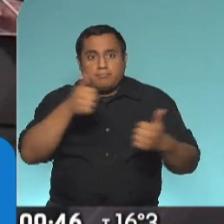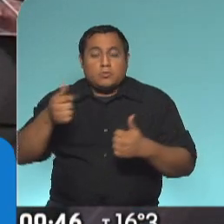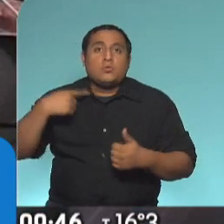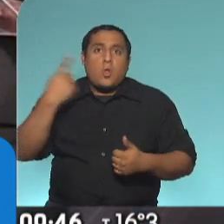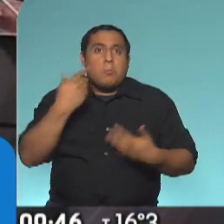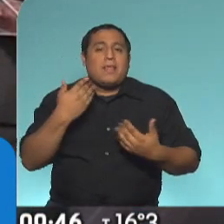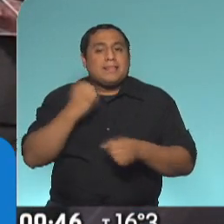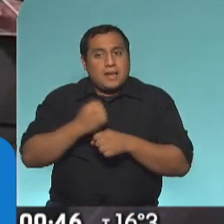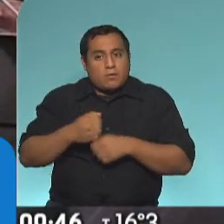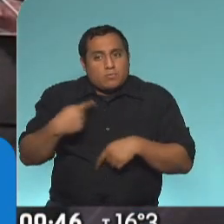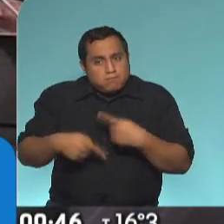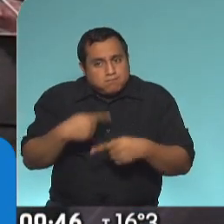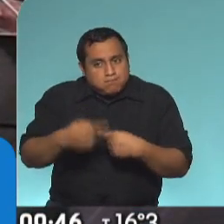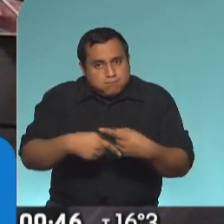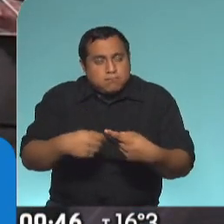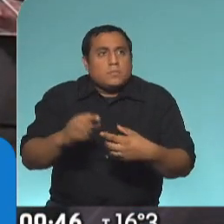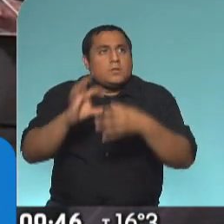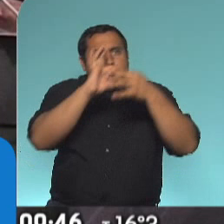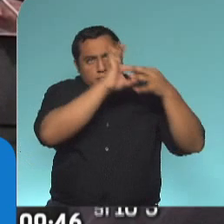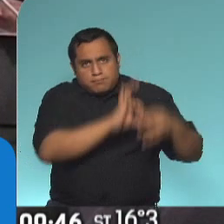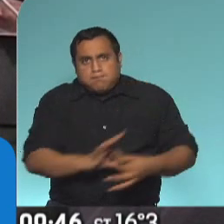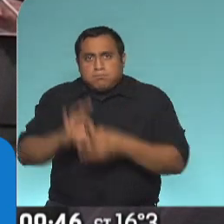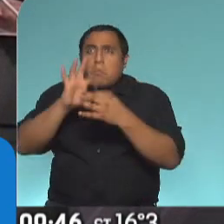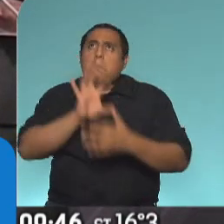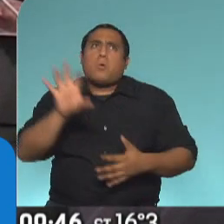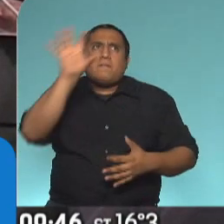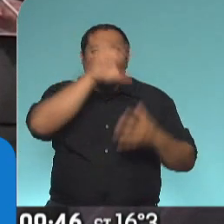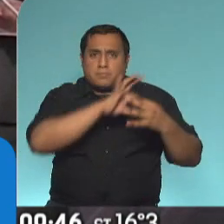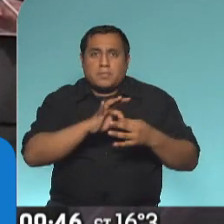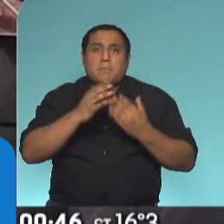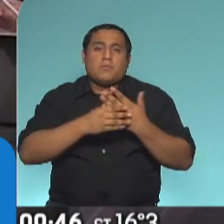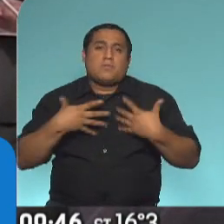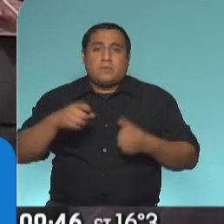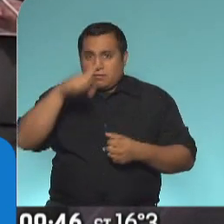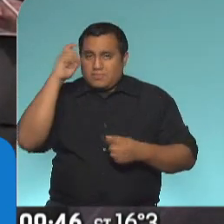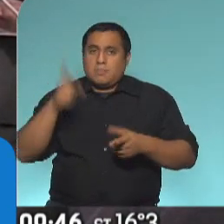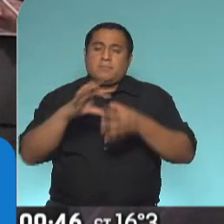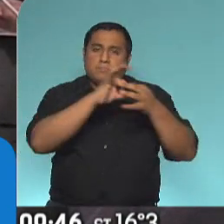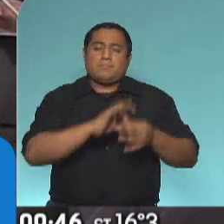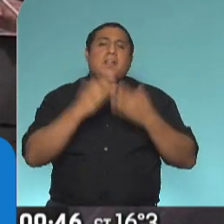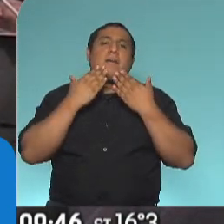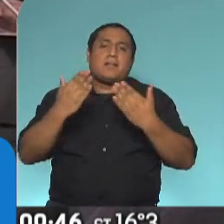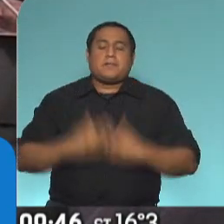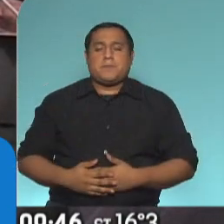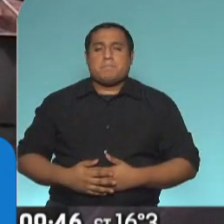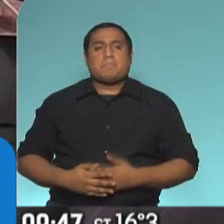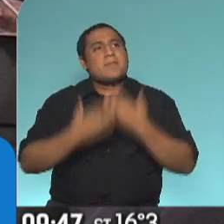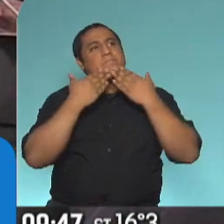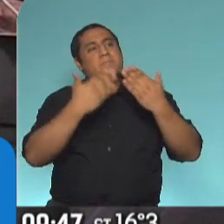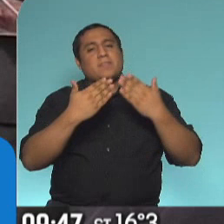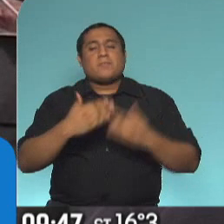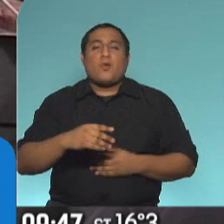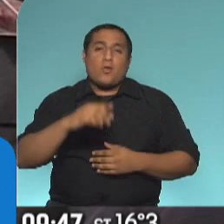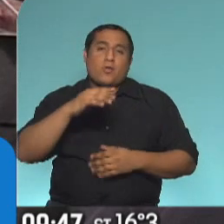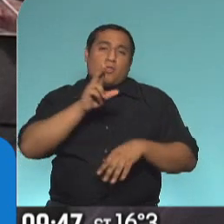seguir trabajando en comunión entre todas las jurisdicciones y el Ministerio de Salud de la Nación. Muchas gracias. Muchas gracias, doctor